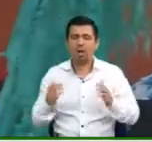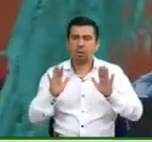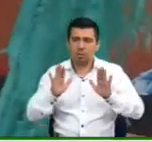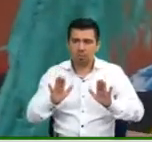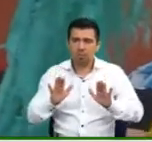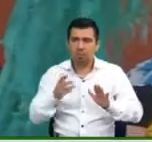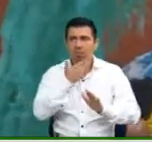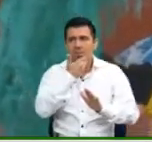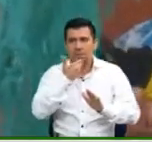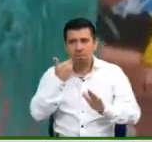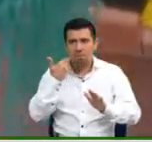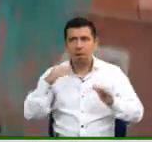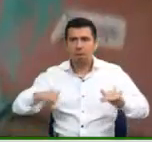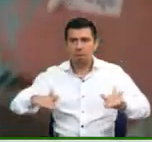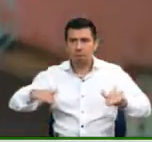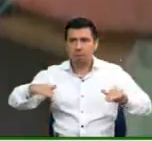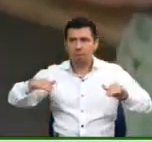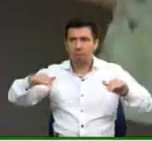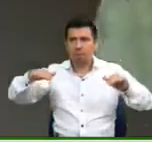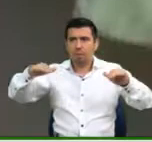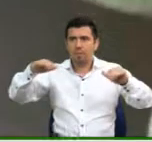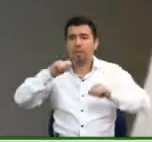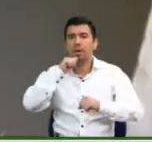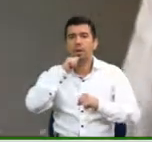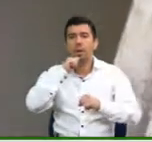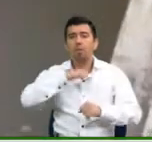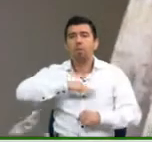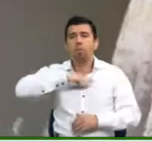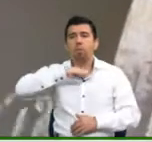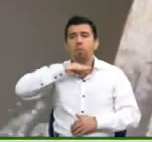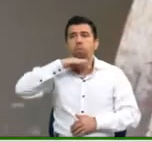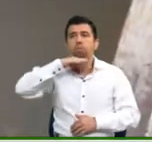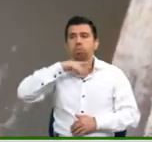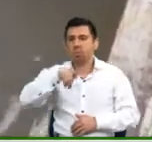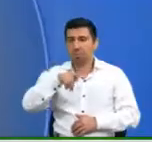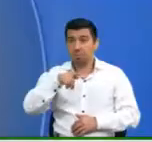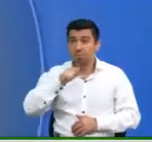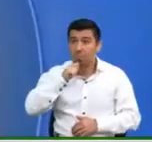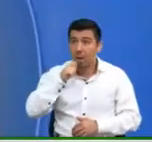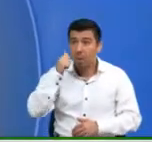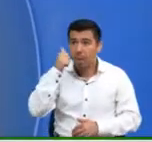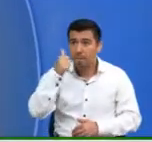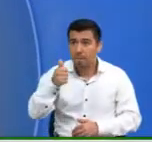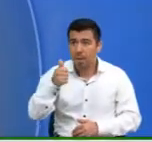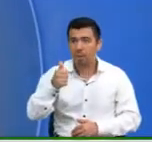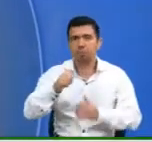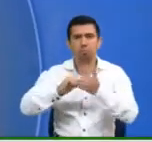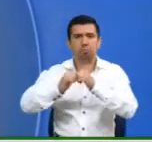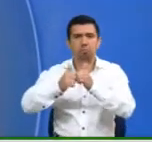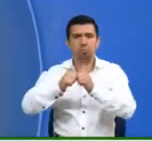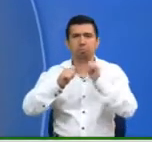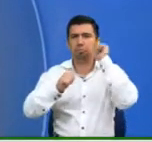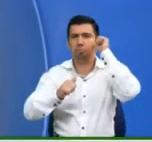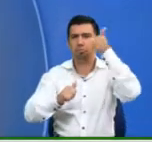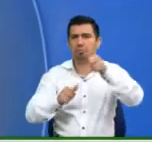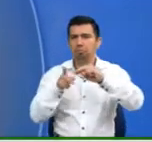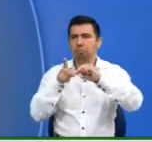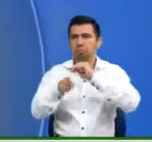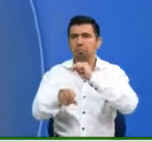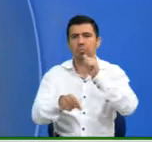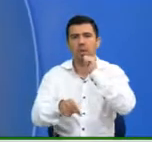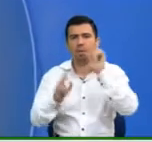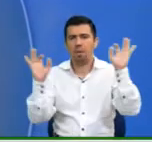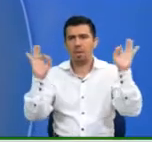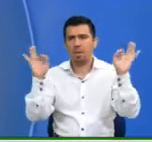niveles de captación se mejoraron los niveles están que mañana no tendremos racionamiento y esperamos que ya no vaya a ver este reloj pero lo que no podemos